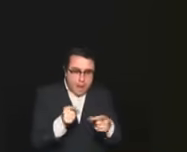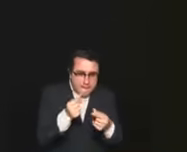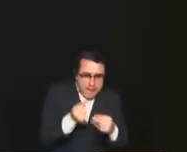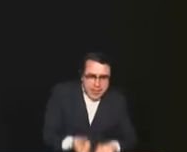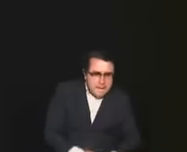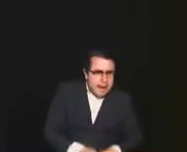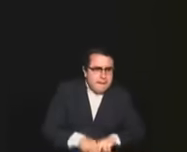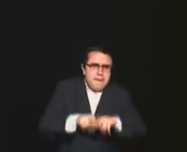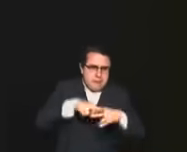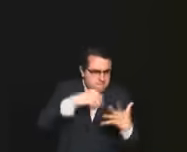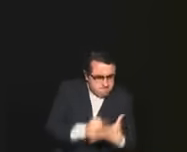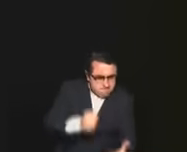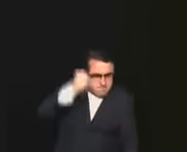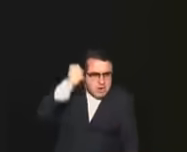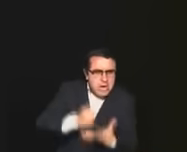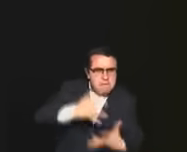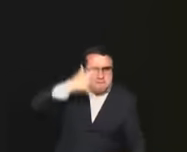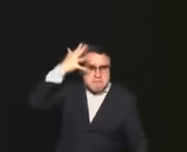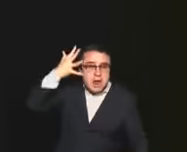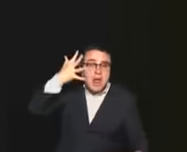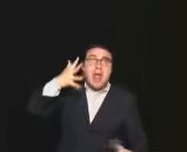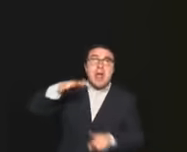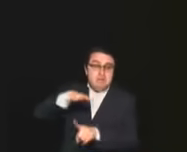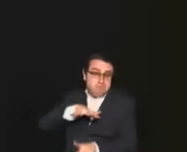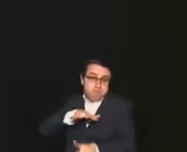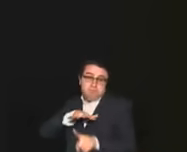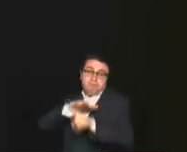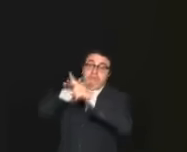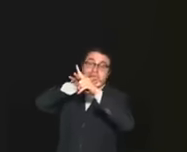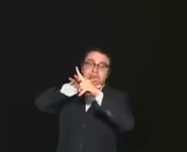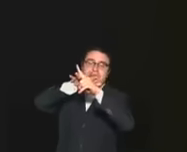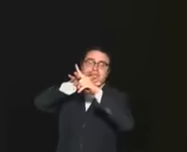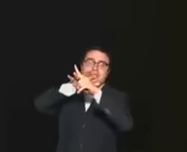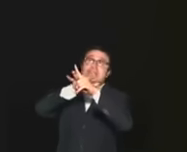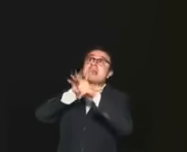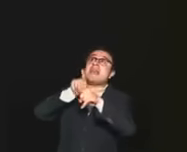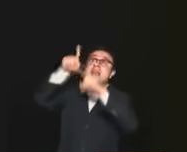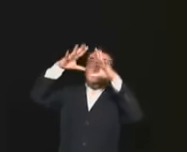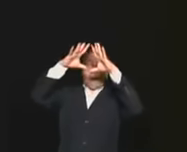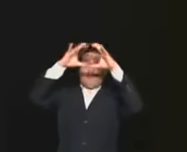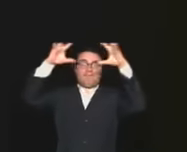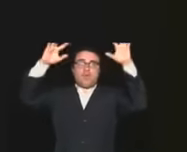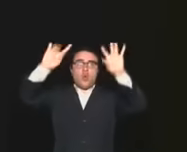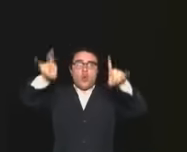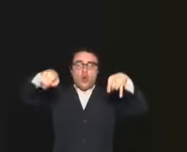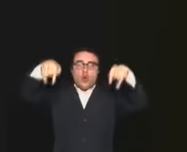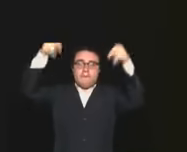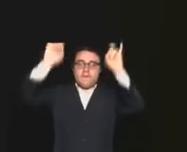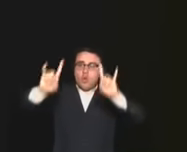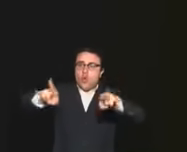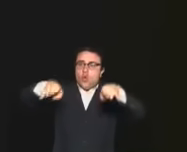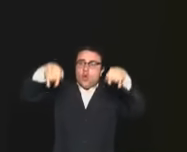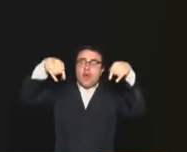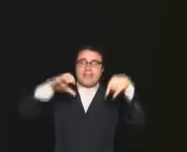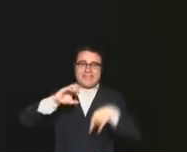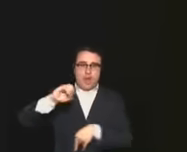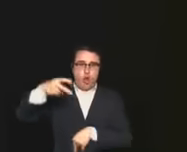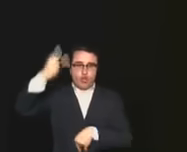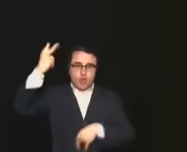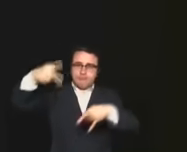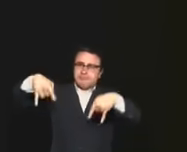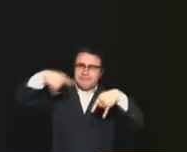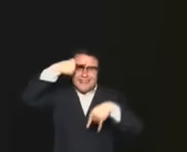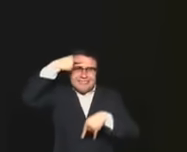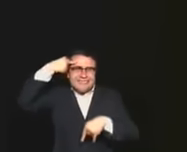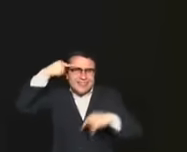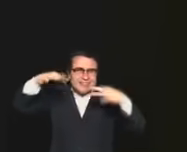economía. Pues su efecto, el espejo de la acumulación del capital está en la acumulación química de CO2 en la atmósfera.